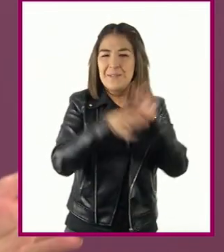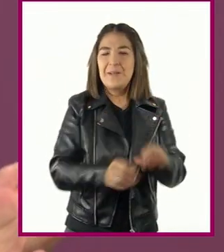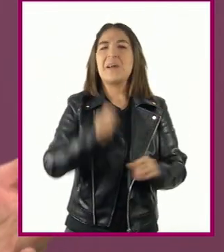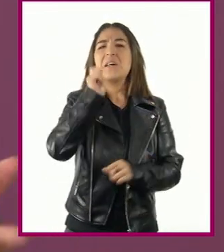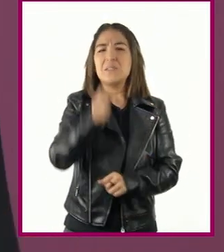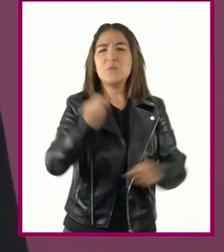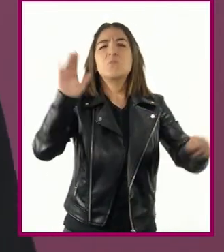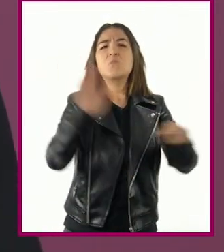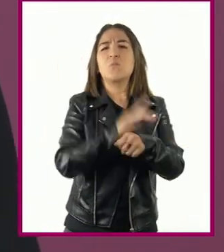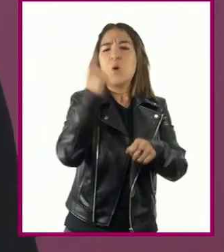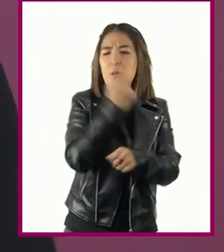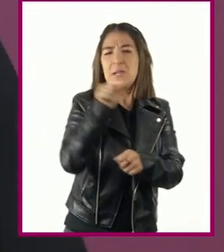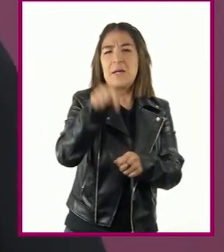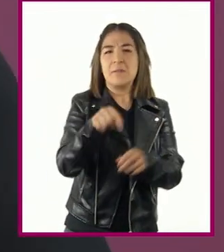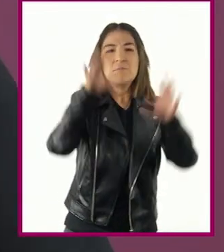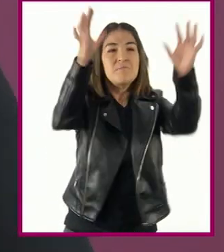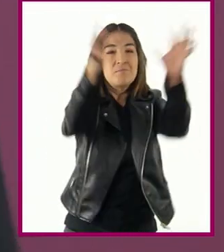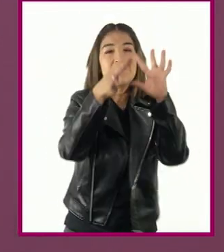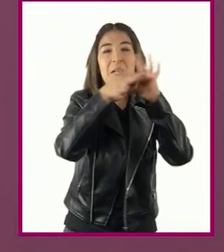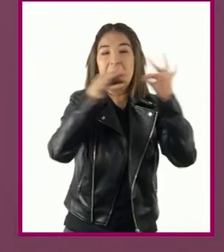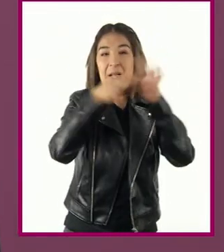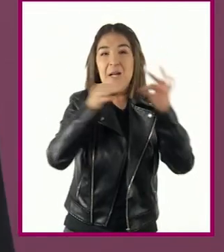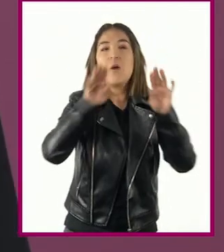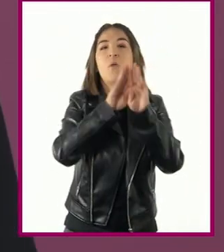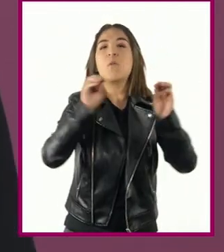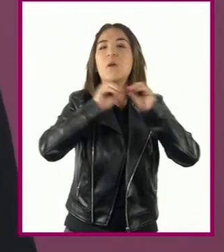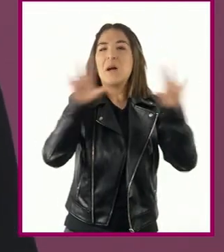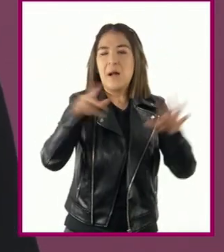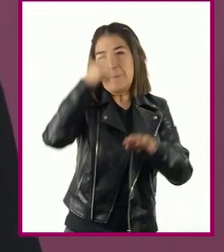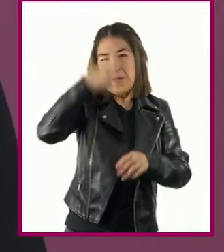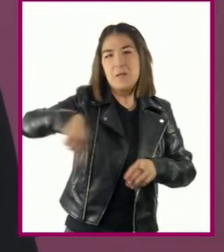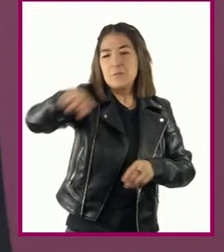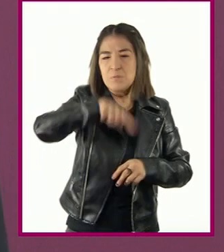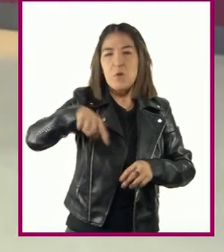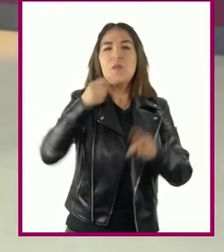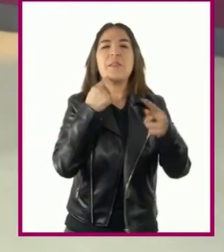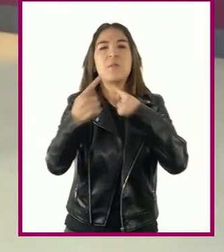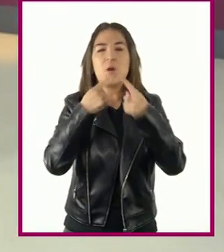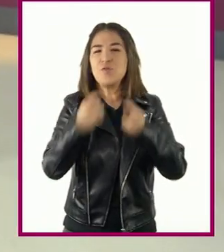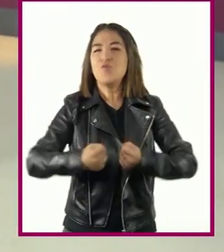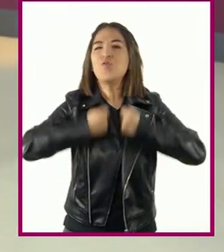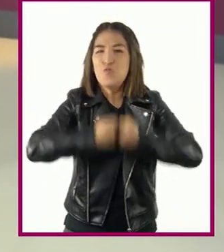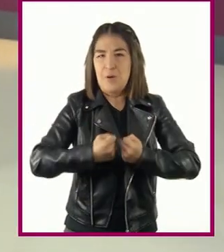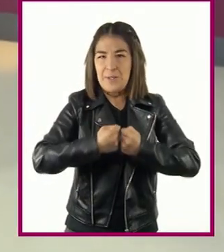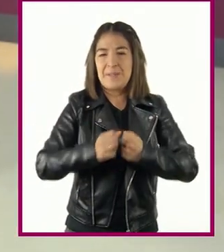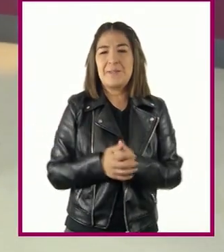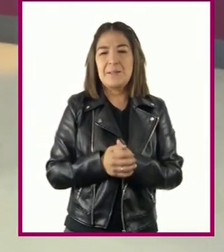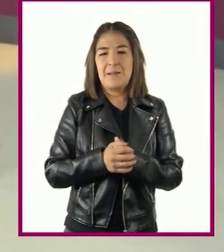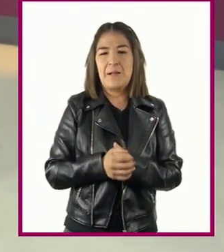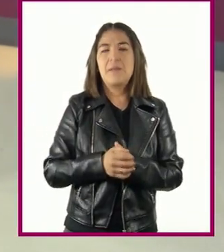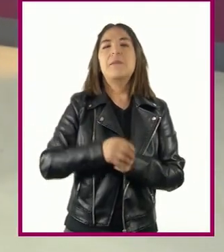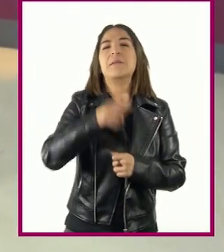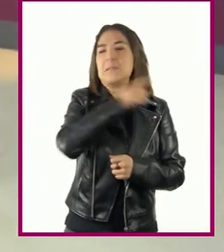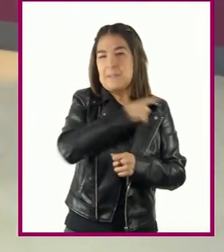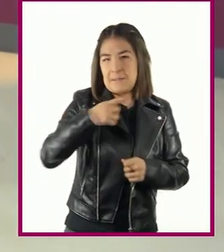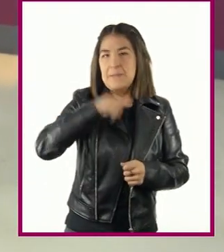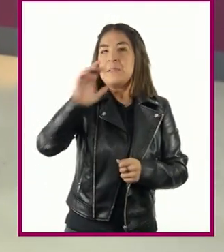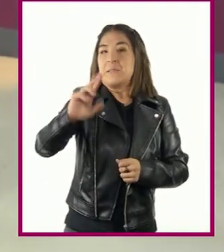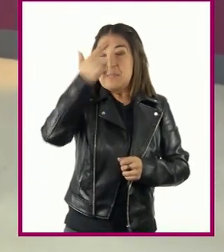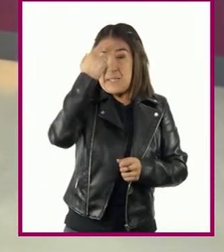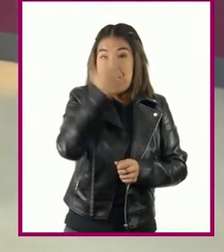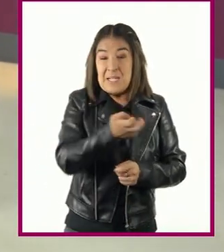explicar por qué la rendición de cuentas ayuda a fortalecer la democracia. Creo que sirve recordar que